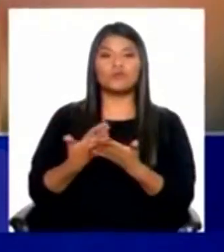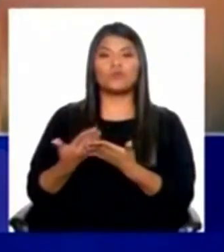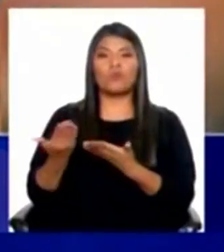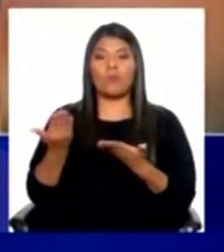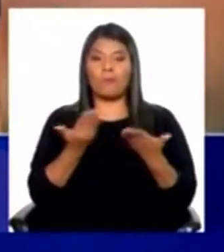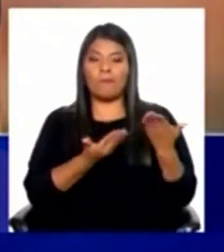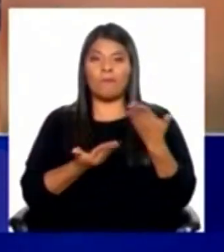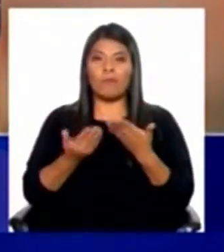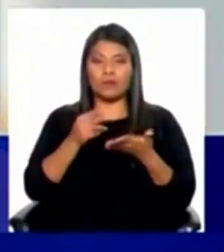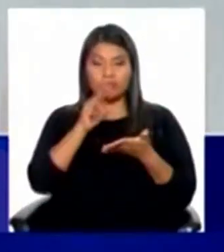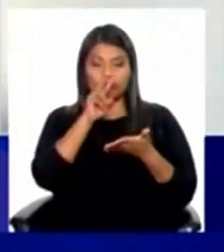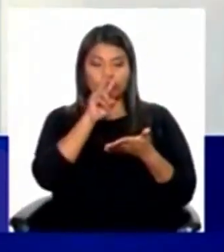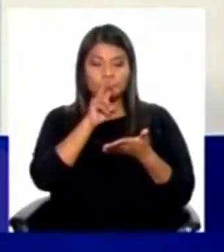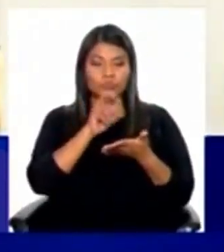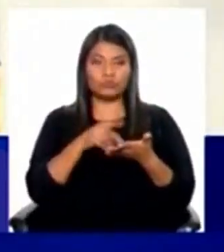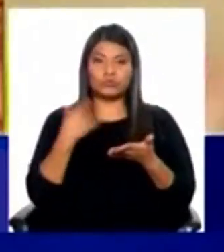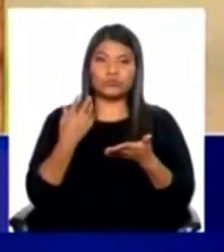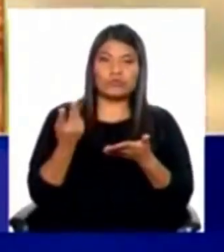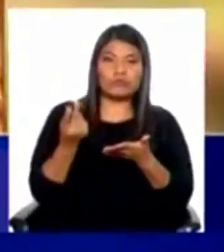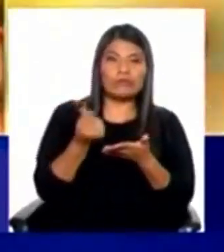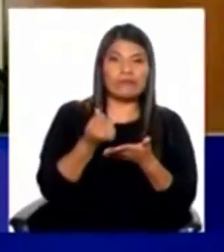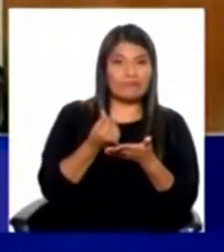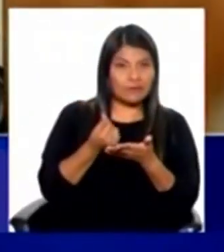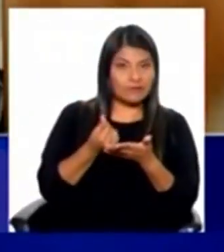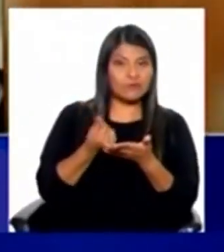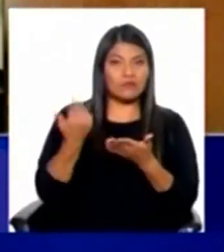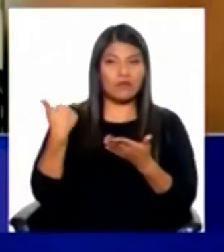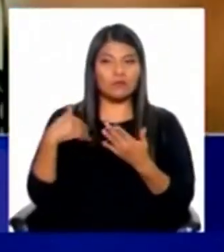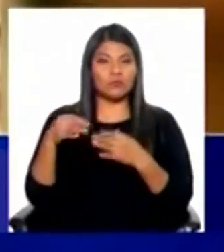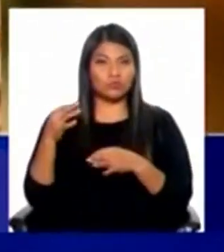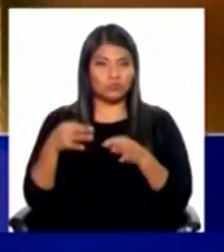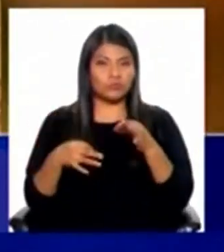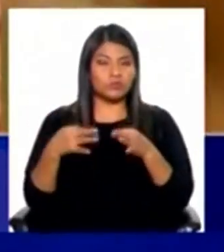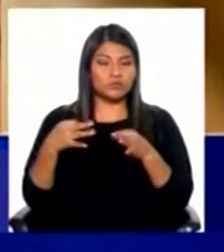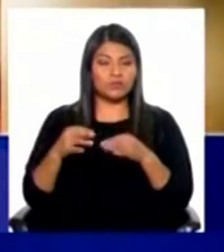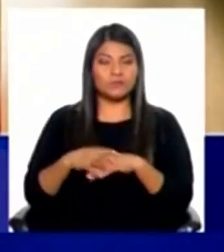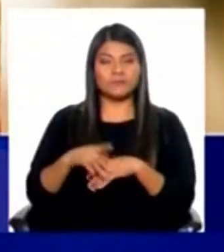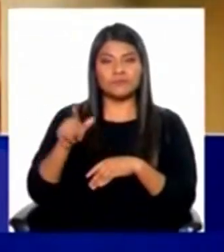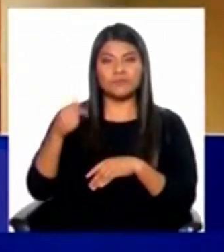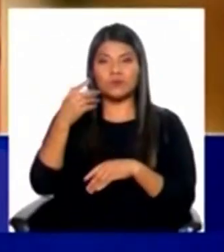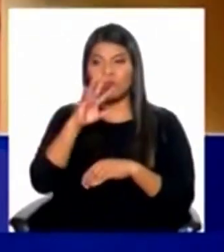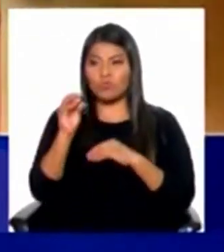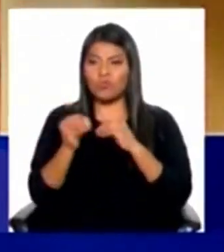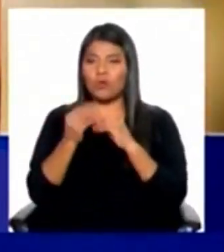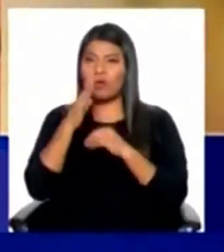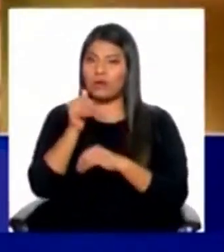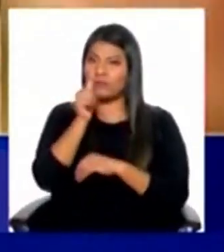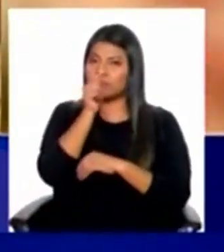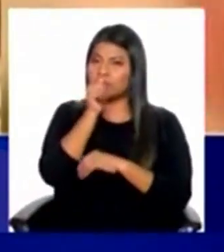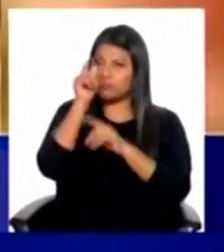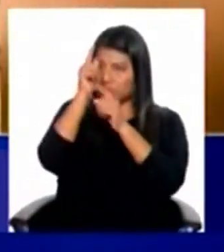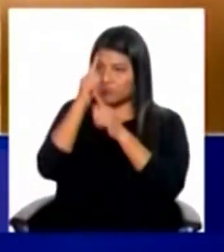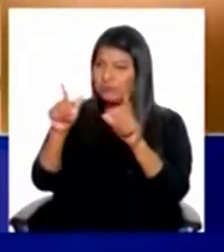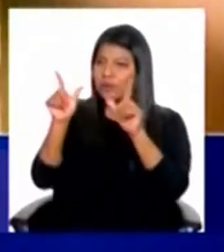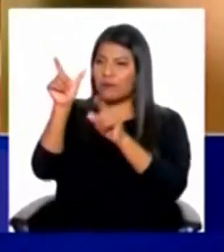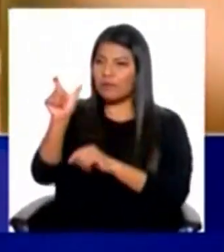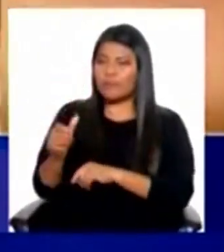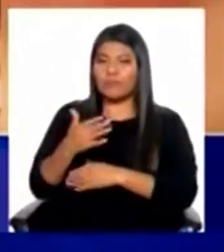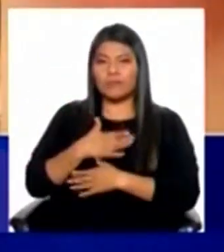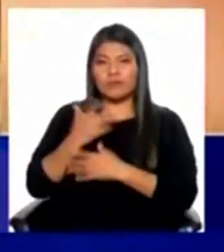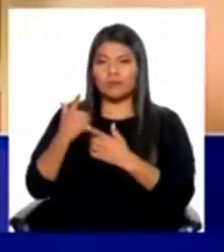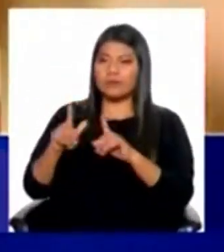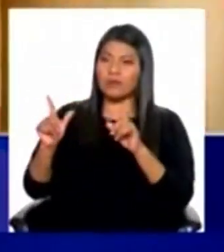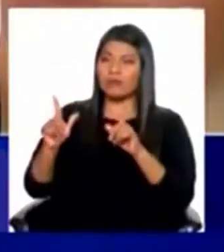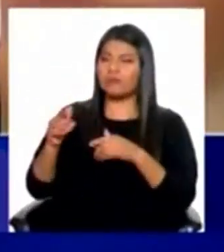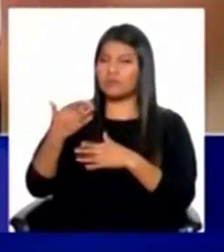que en rigor cuenta al momento de tomar una decisión judicial, más aún cuando tiene que ver con la privación de la libertad de las personas. Sin